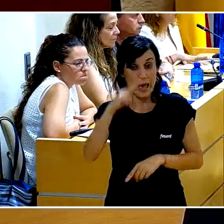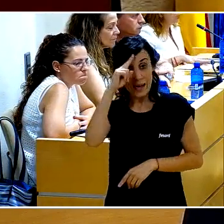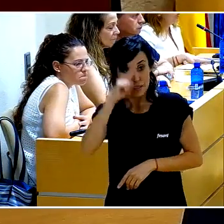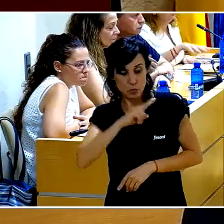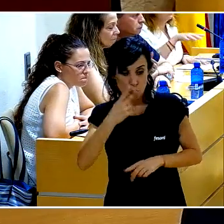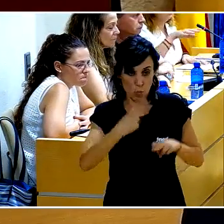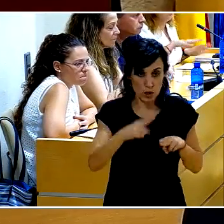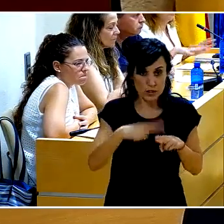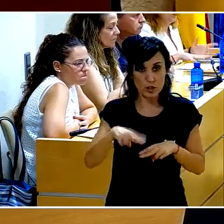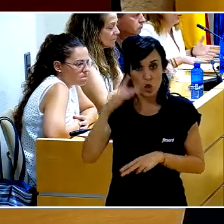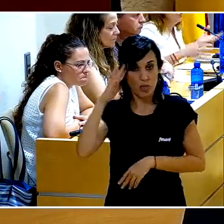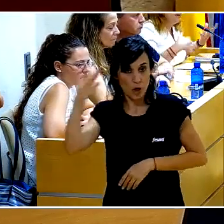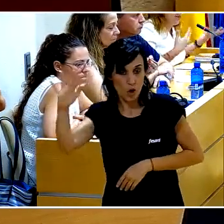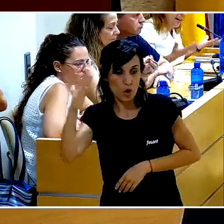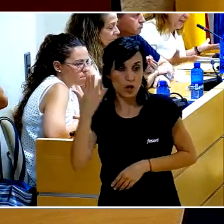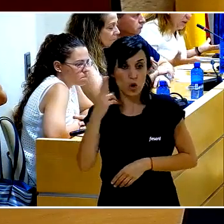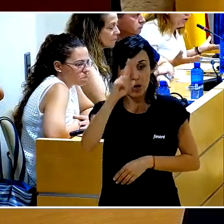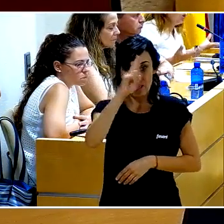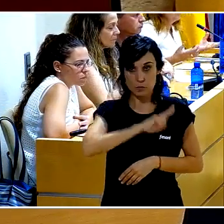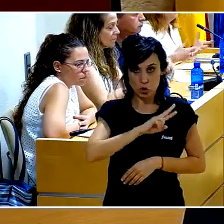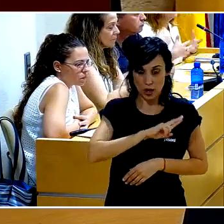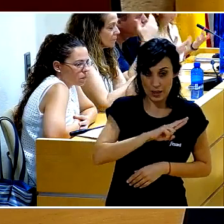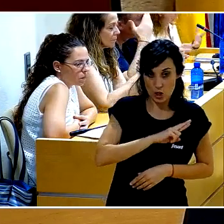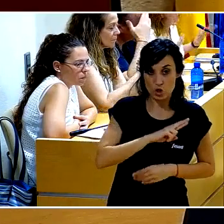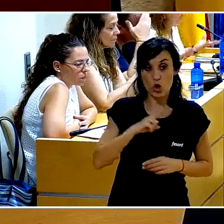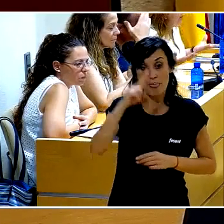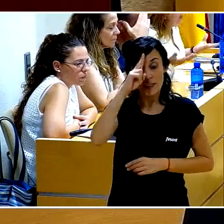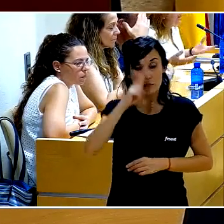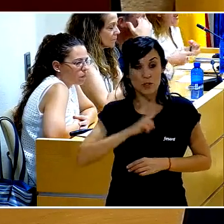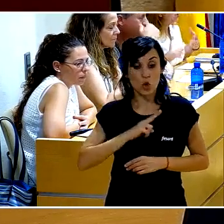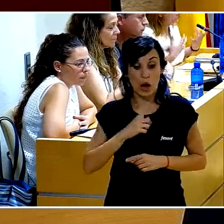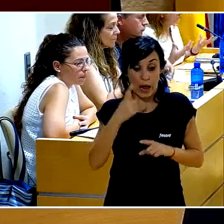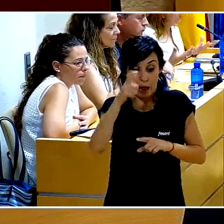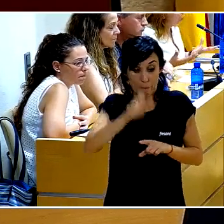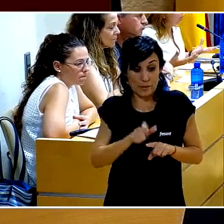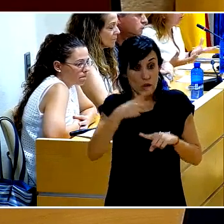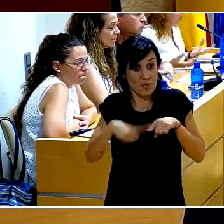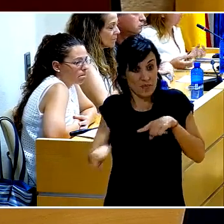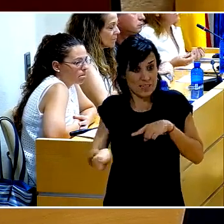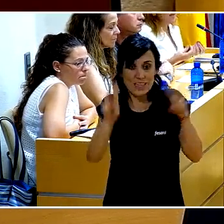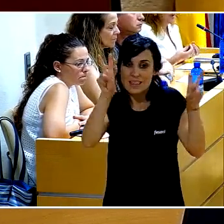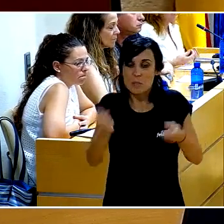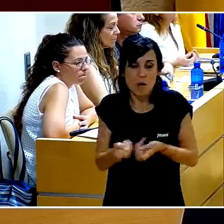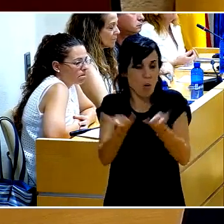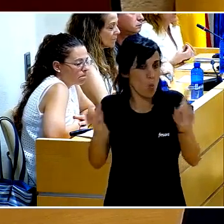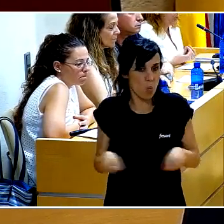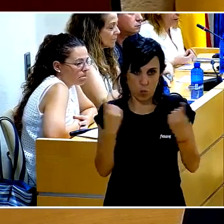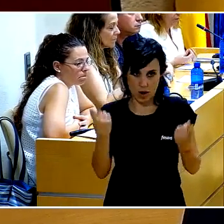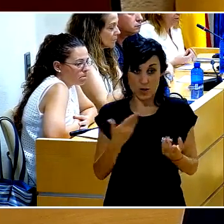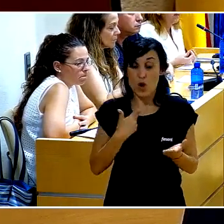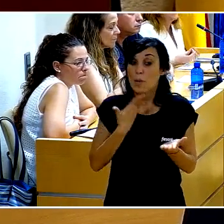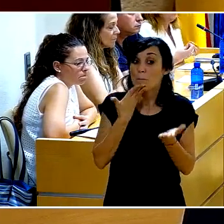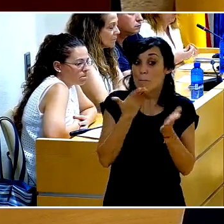respeto ideológico, del respeto religioso y del respeto al diferente en cualquier otro sentido. Así que le